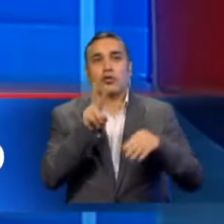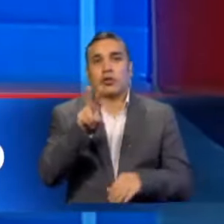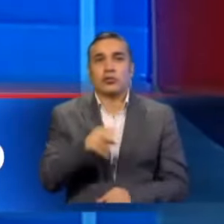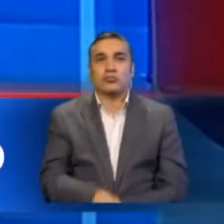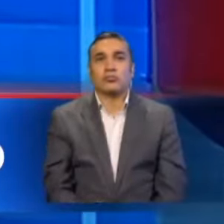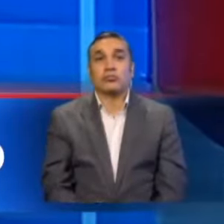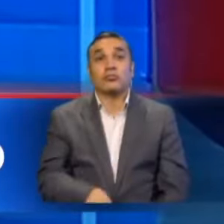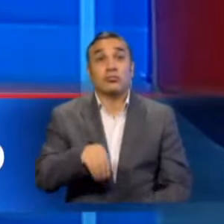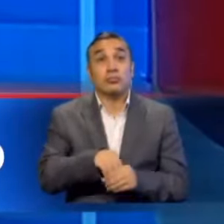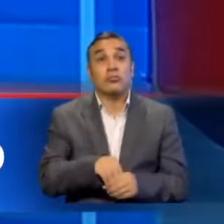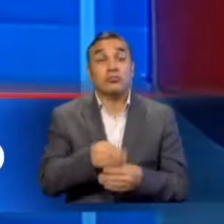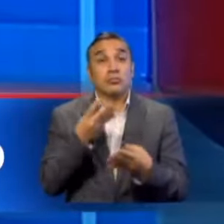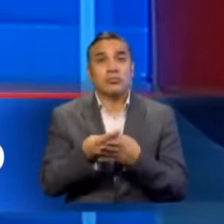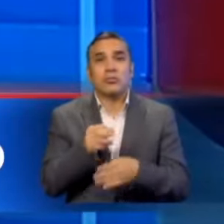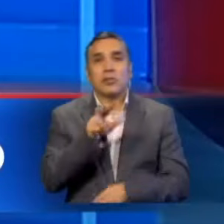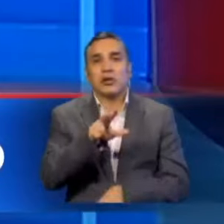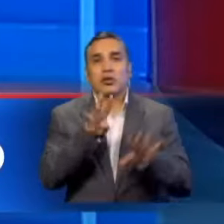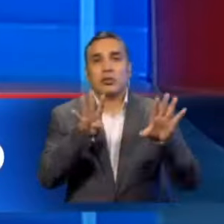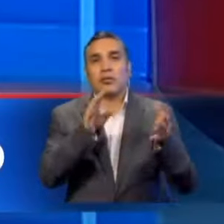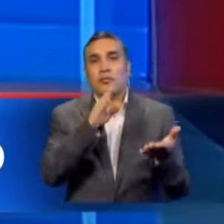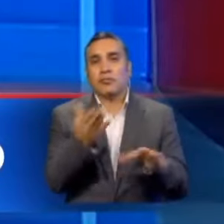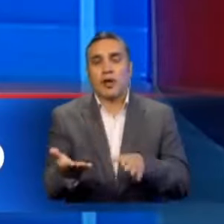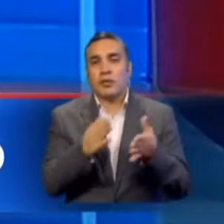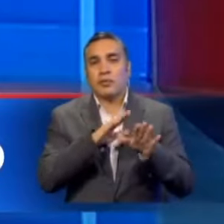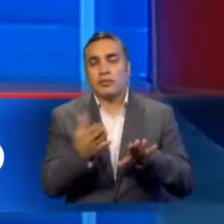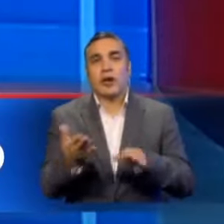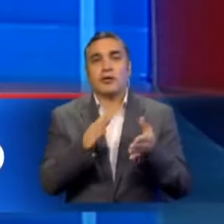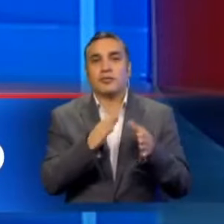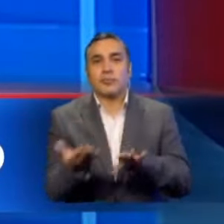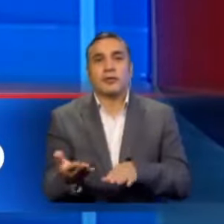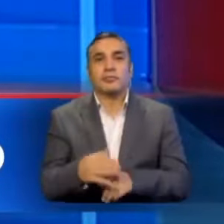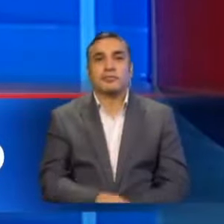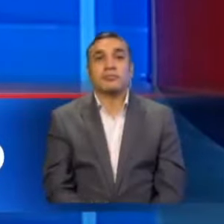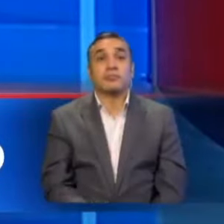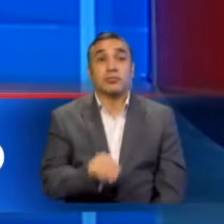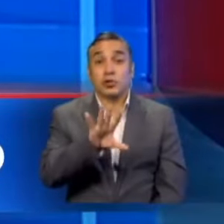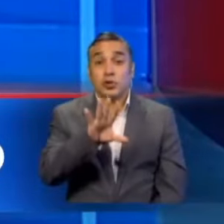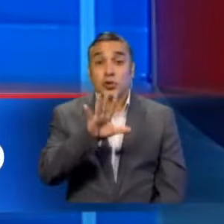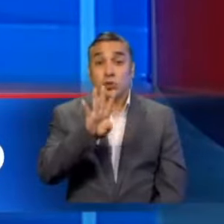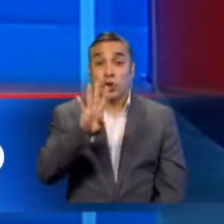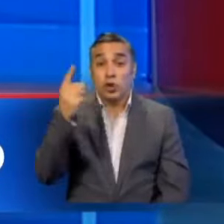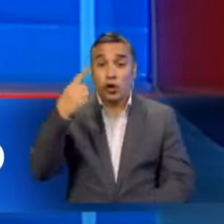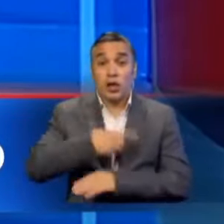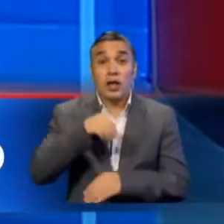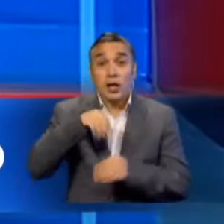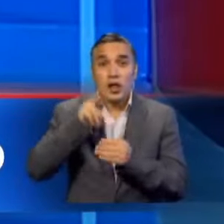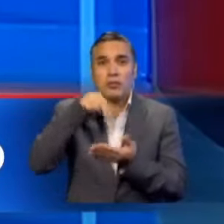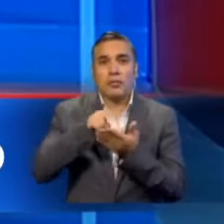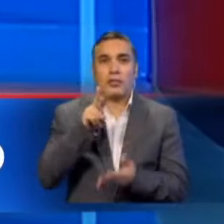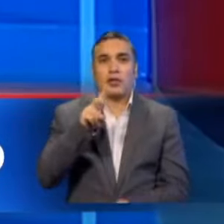reclusorios son 39 asesinatos los reportados los 54 días del 2021.